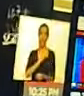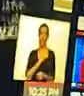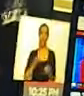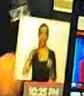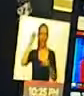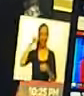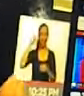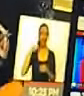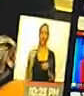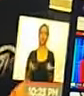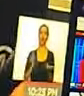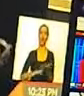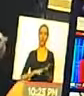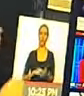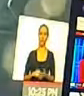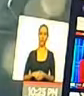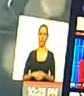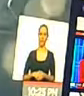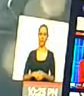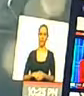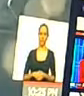3 y ya regresamos. Se apagó la lavadora.